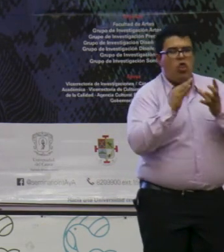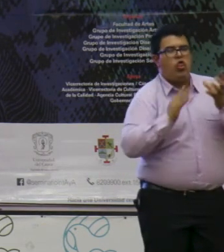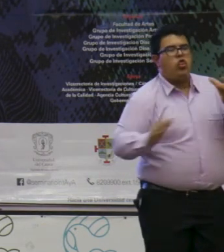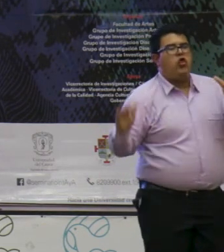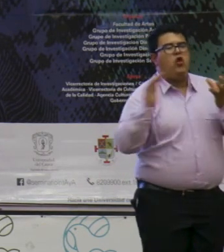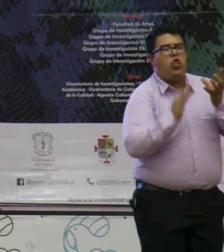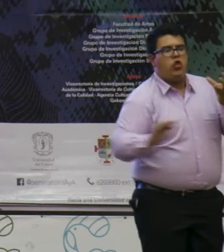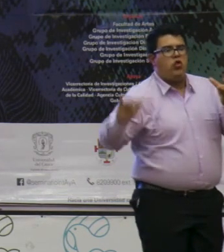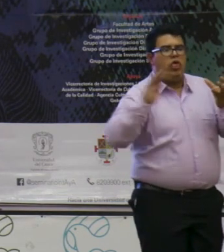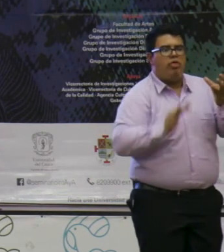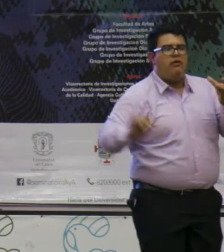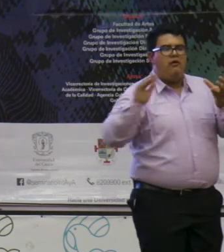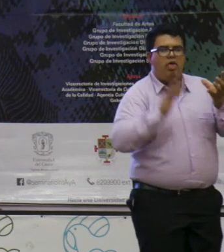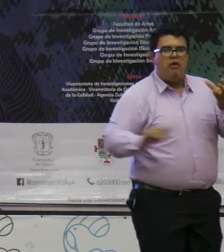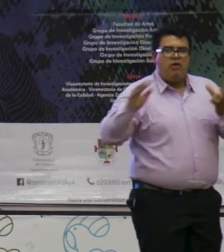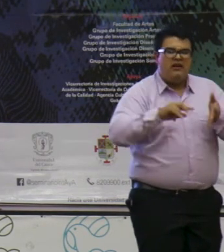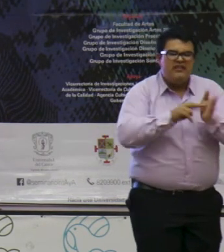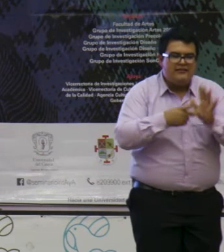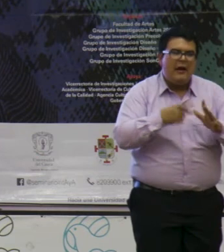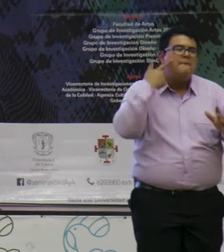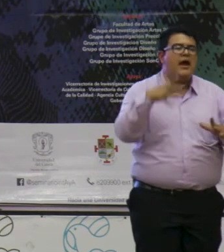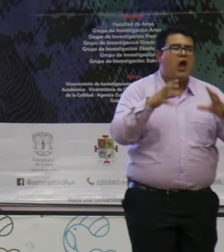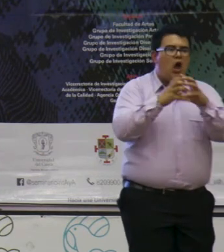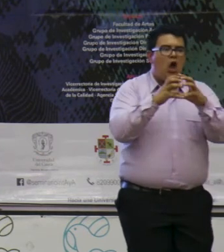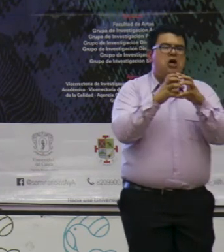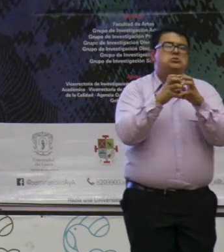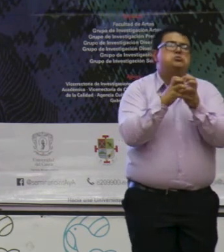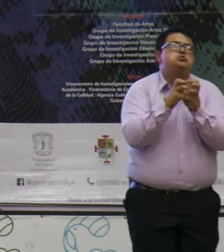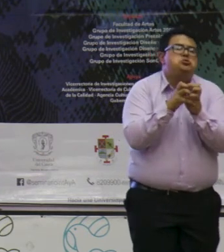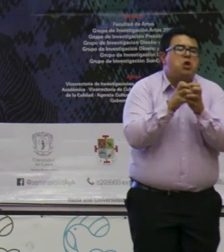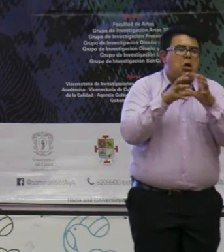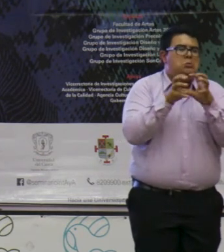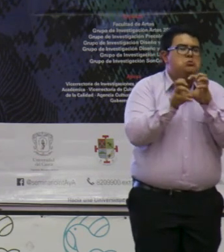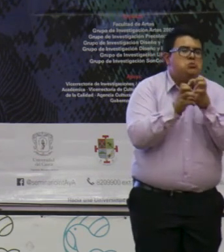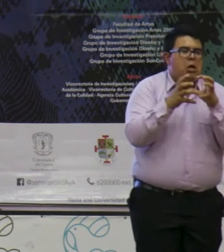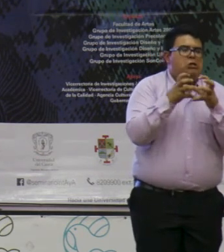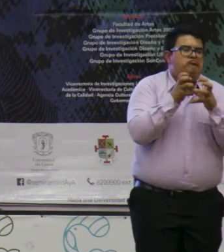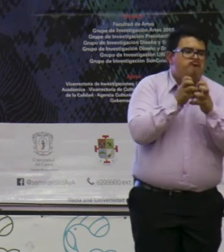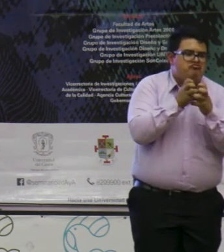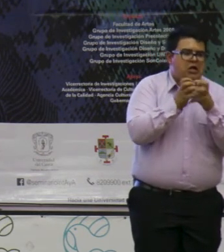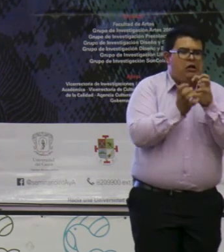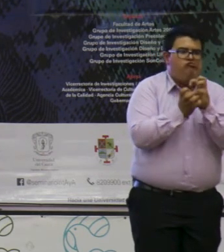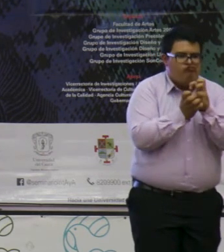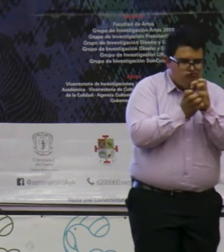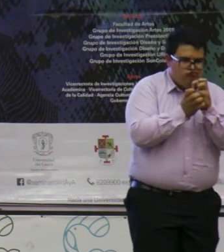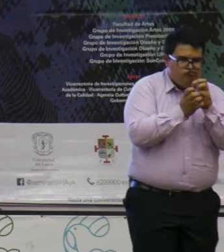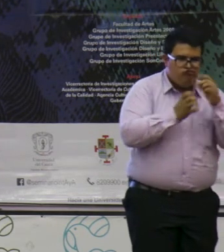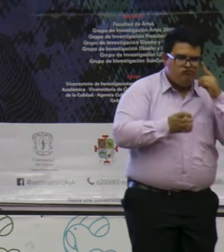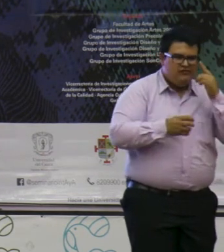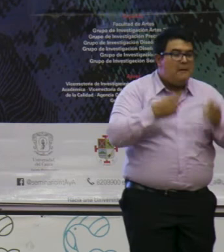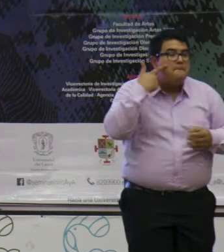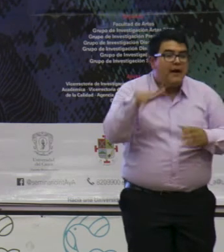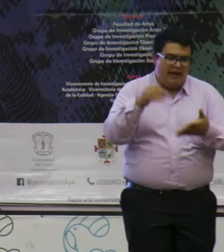pasa. ¿Ven? Cosas que dicen, nos hemos educado mucho por la ilustración. La ilustración nos ha